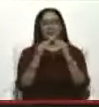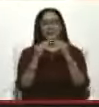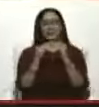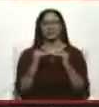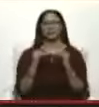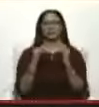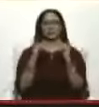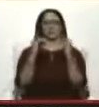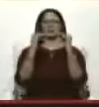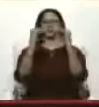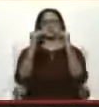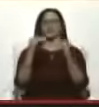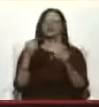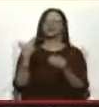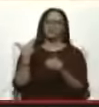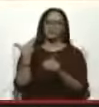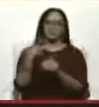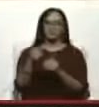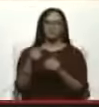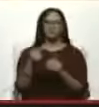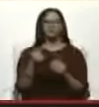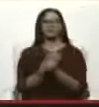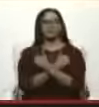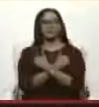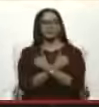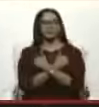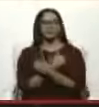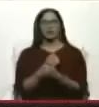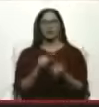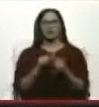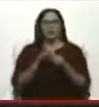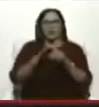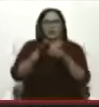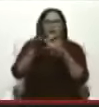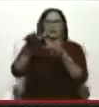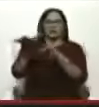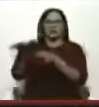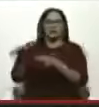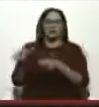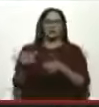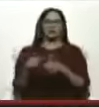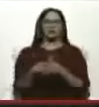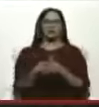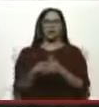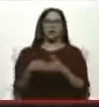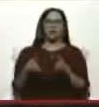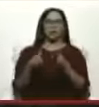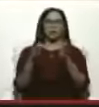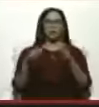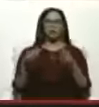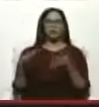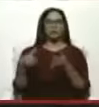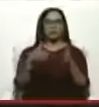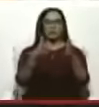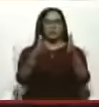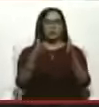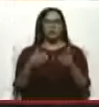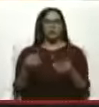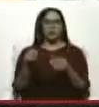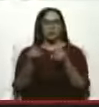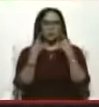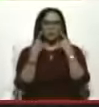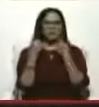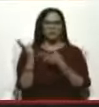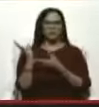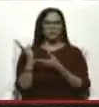estamos viendo en las imágenes, y también el desbordamiento o rebosamiento del curso de este río, que inclusive, como lo vemos en las